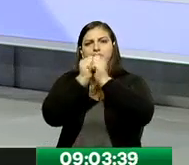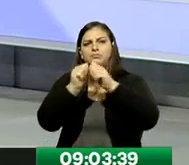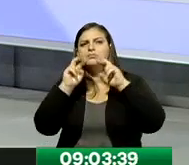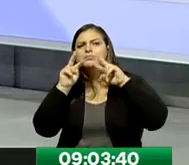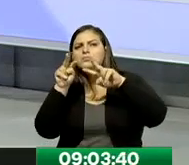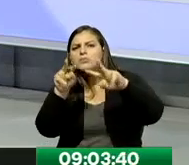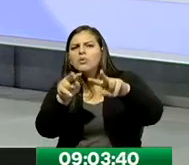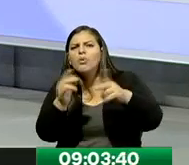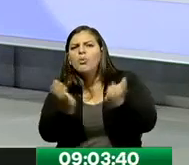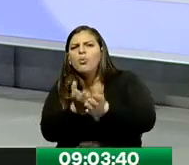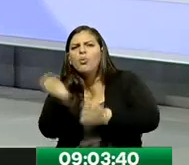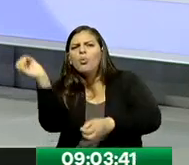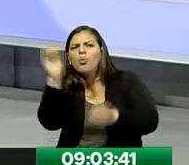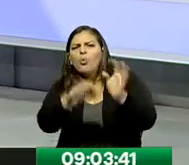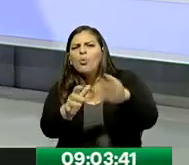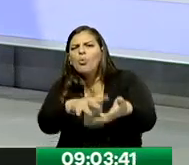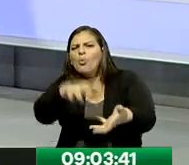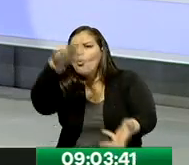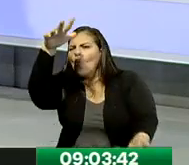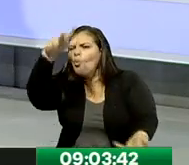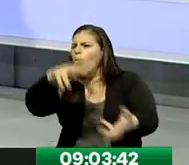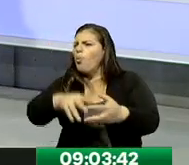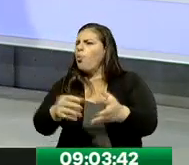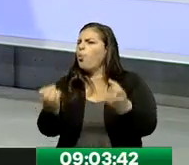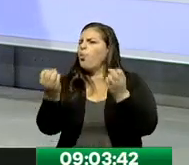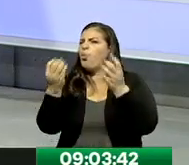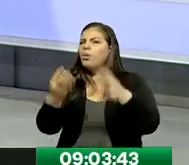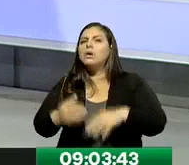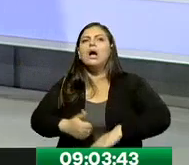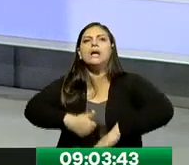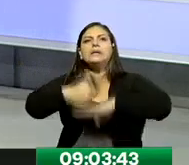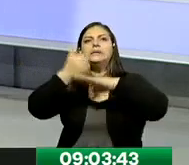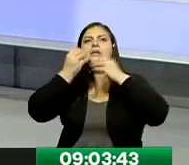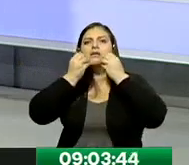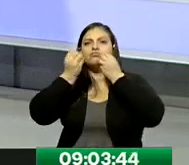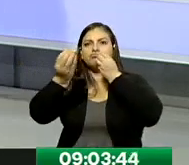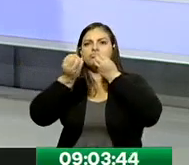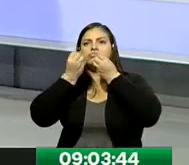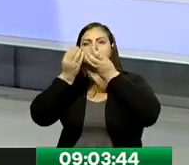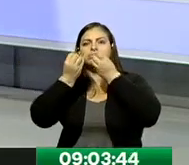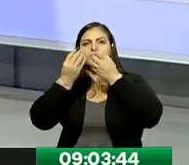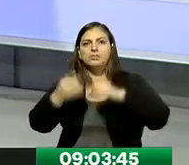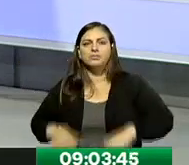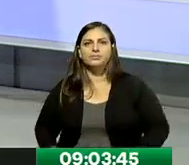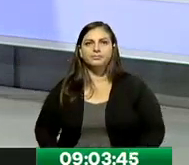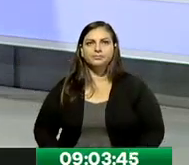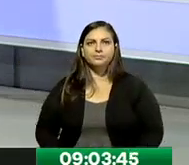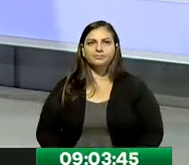para que las autoridades conozcan estos inconvenientes que tiene la comunidad. Hugo,